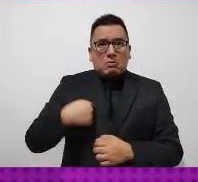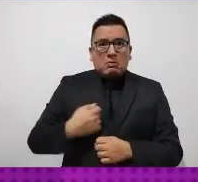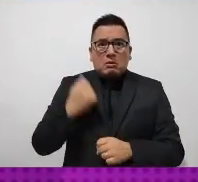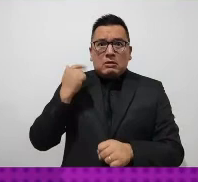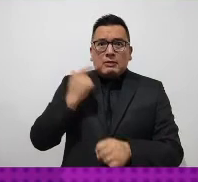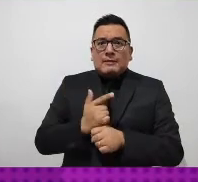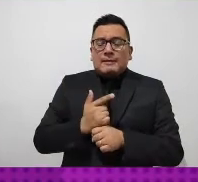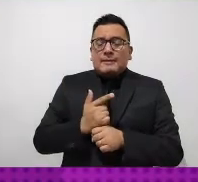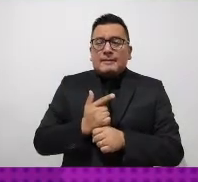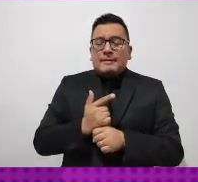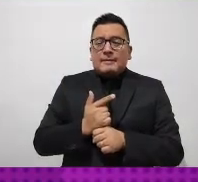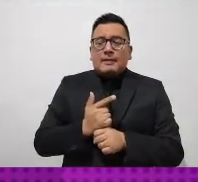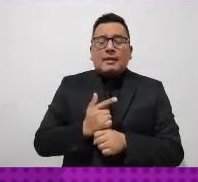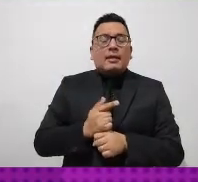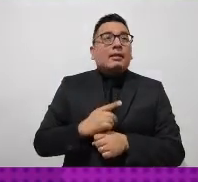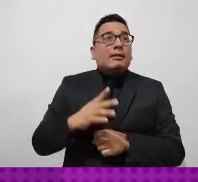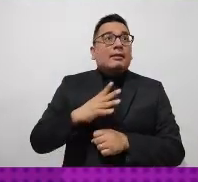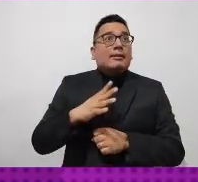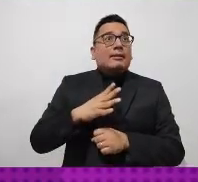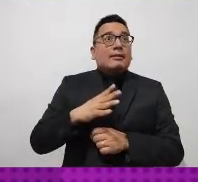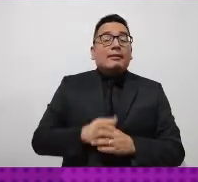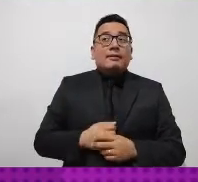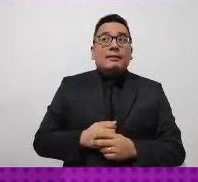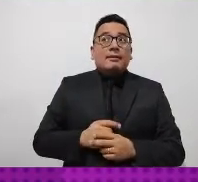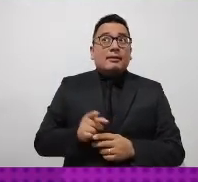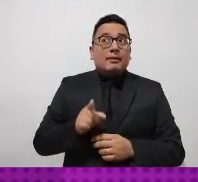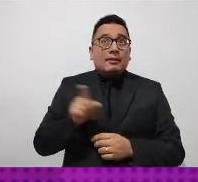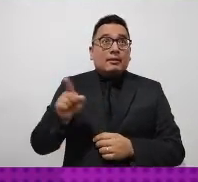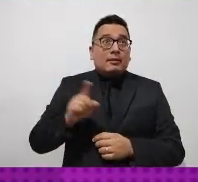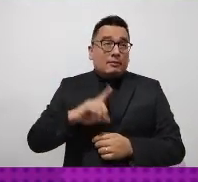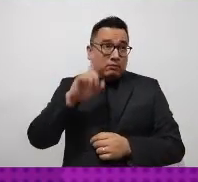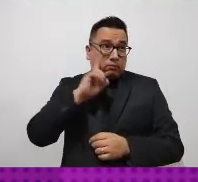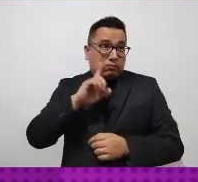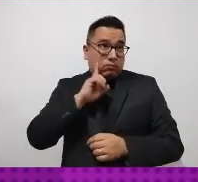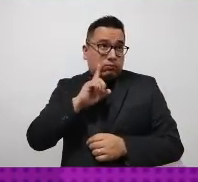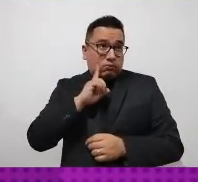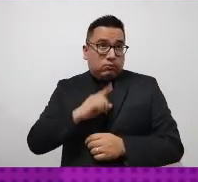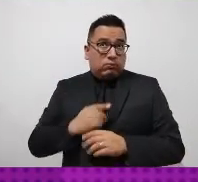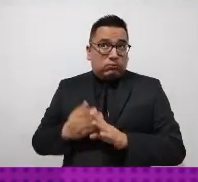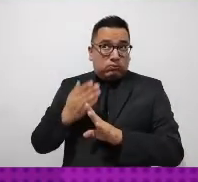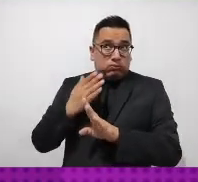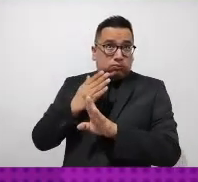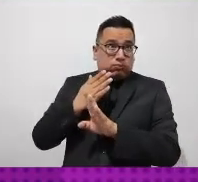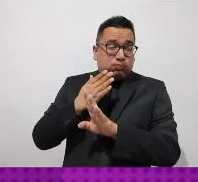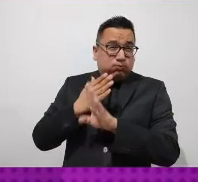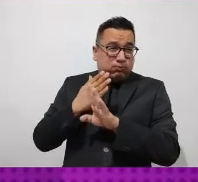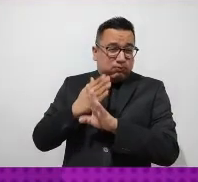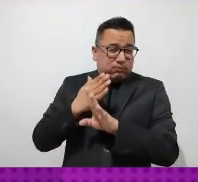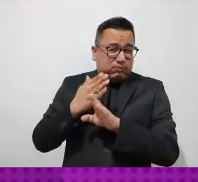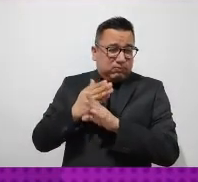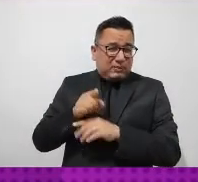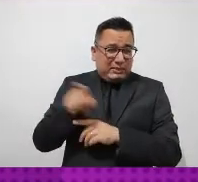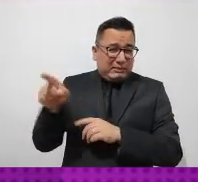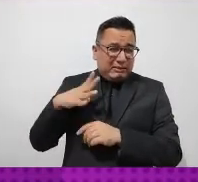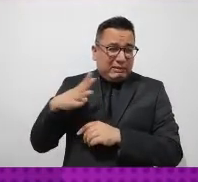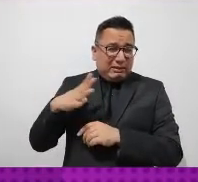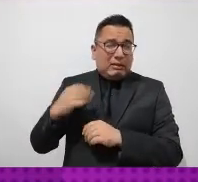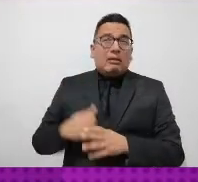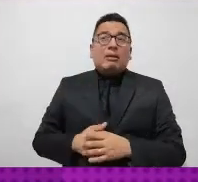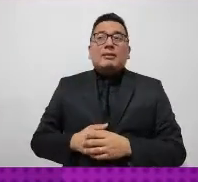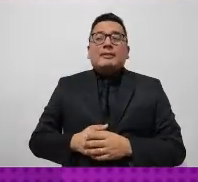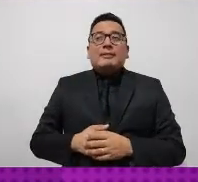nos indicaron que el índice de violencia política que vivieron las mujeres que se postularon a puestos de elección